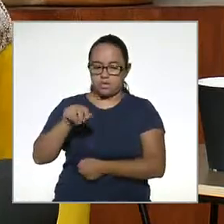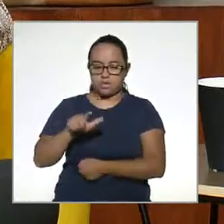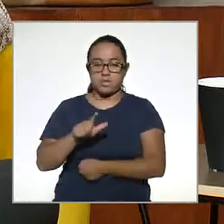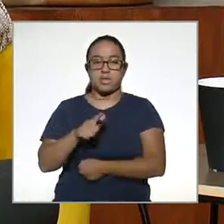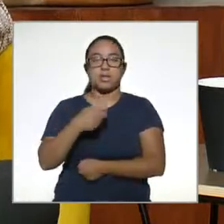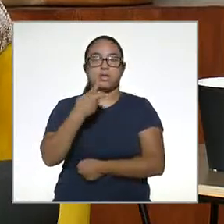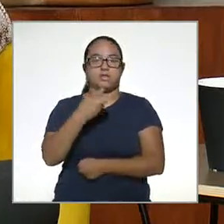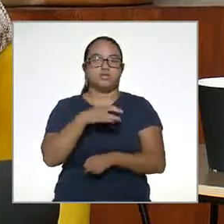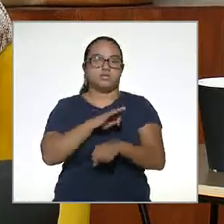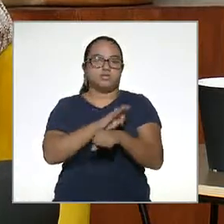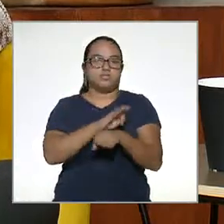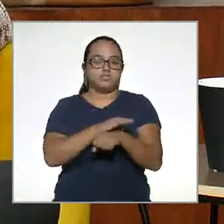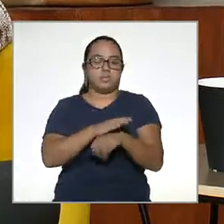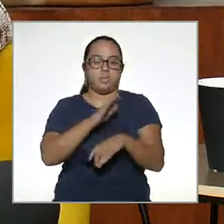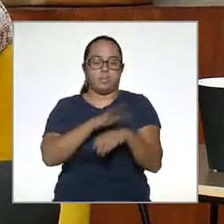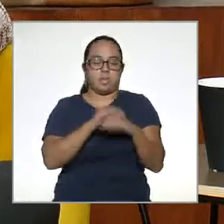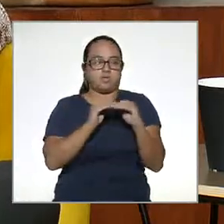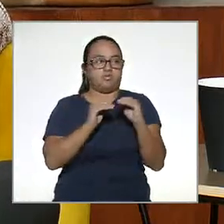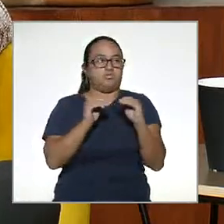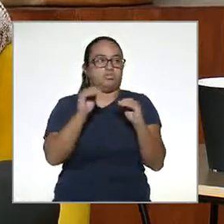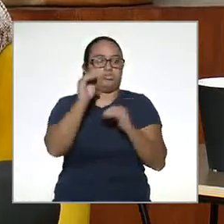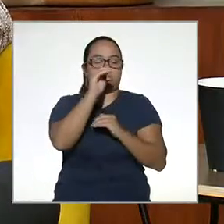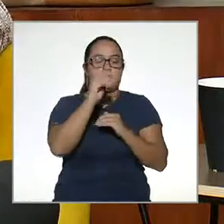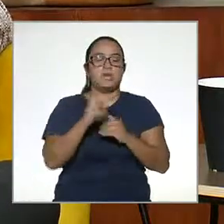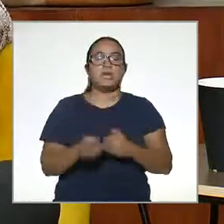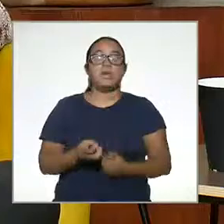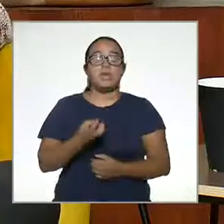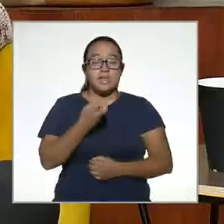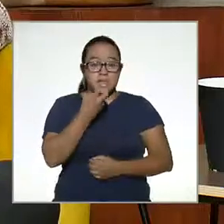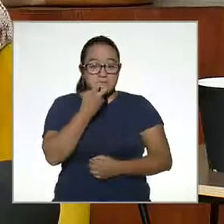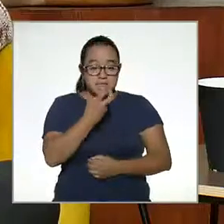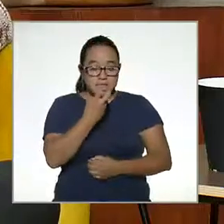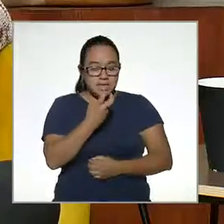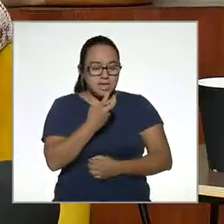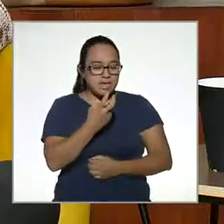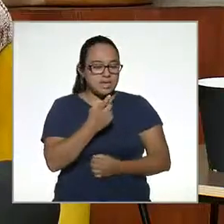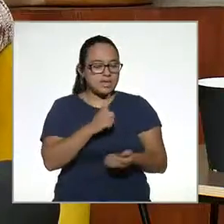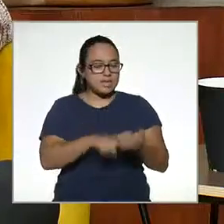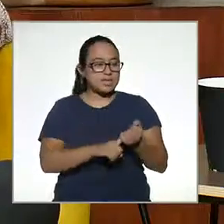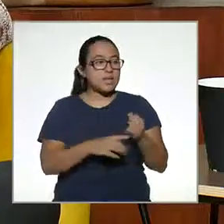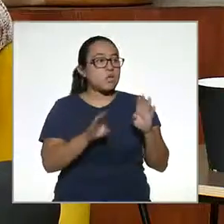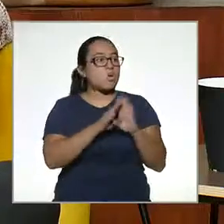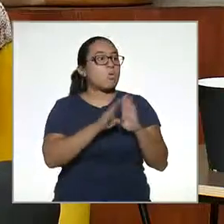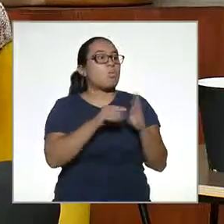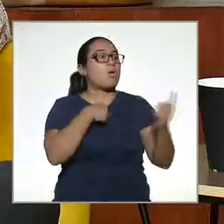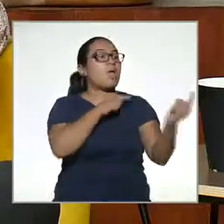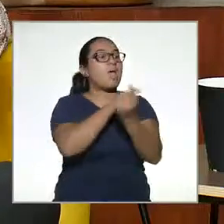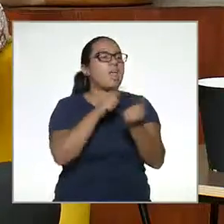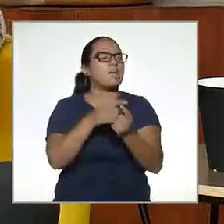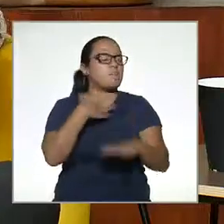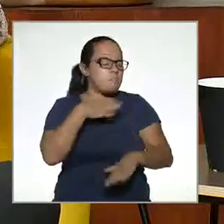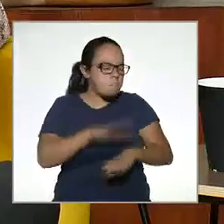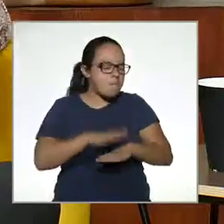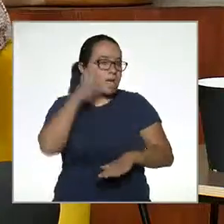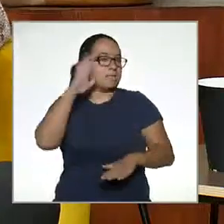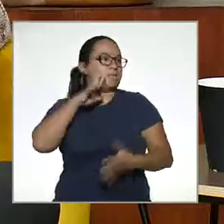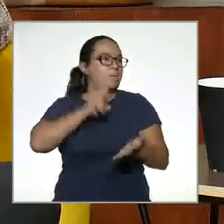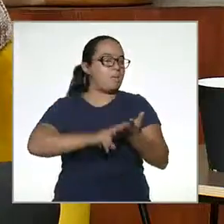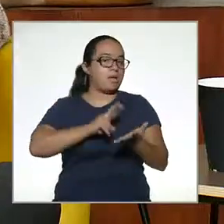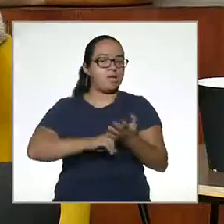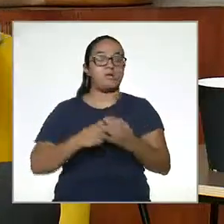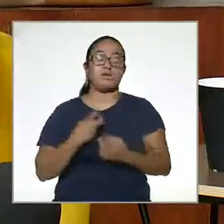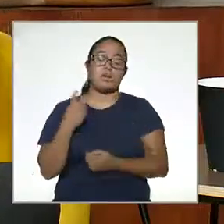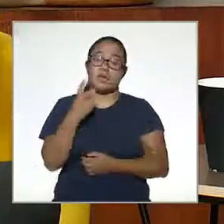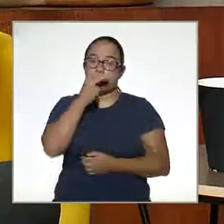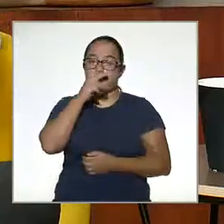que favorece enaltece y creo que sobrevaloramos esta extroversión entonces pues como los papás las